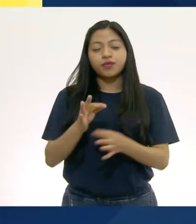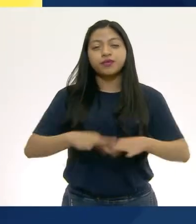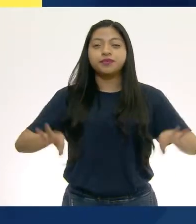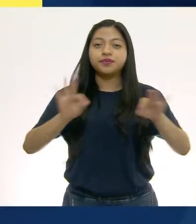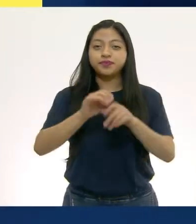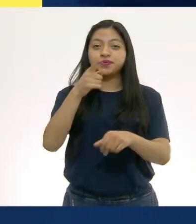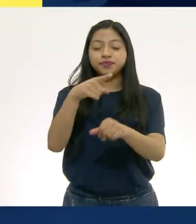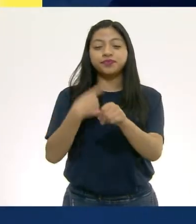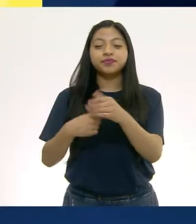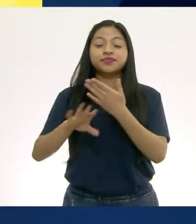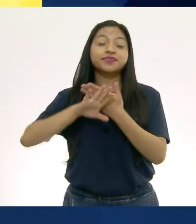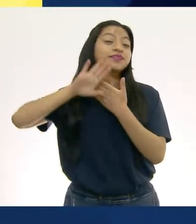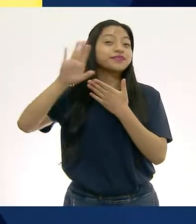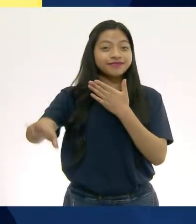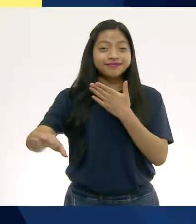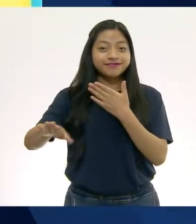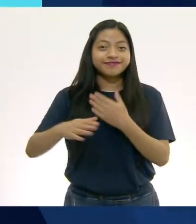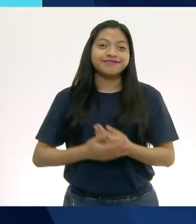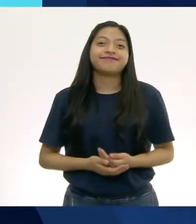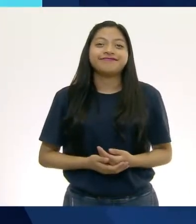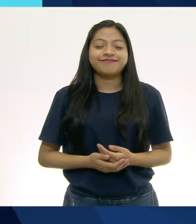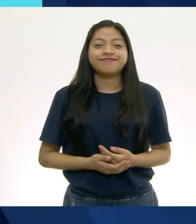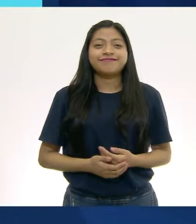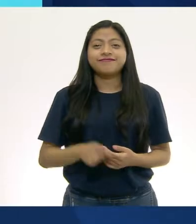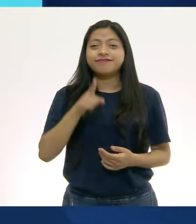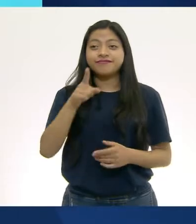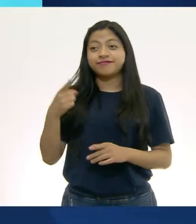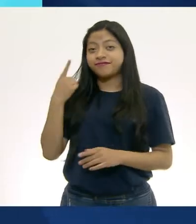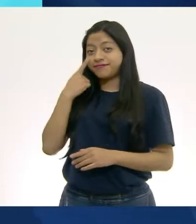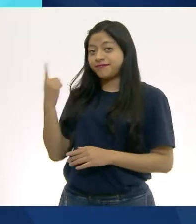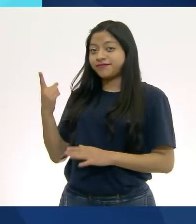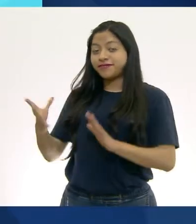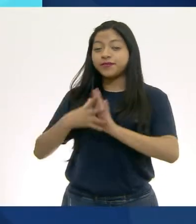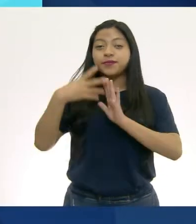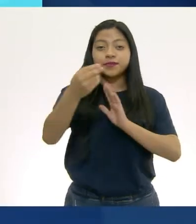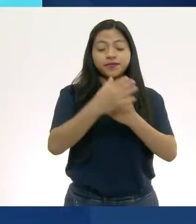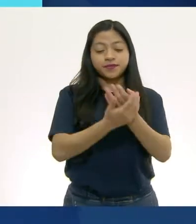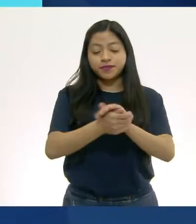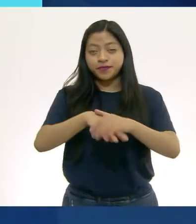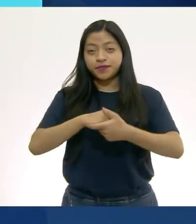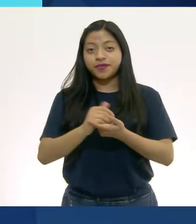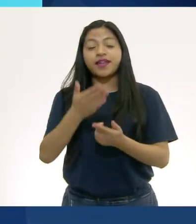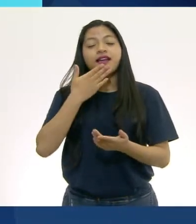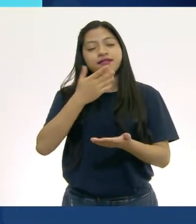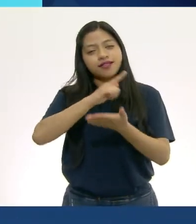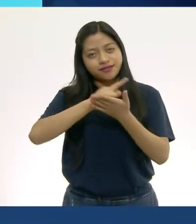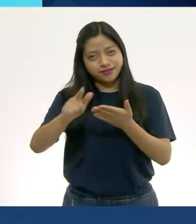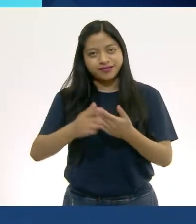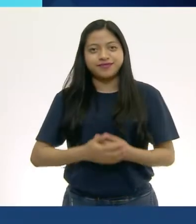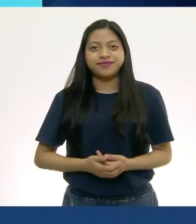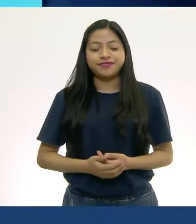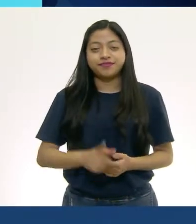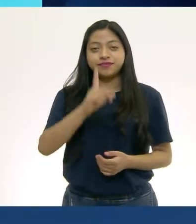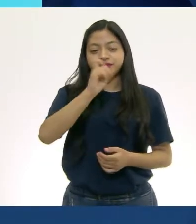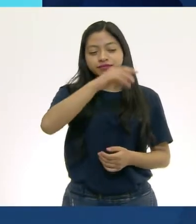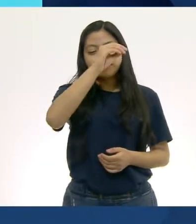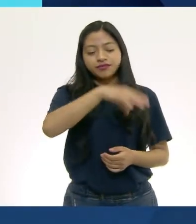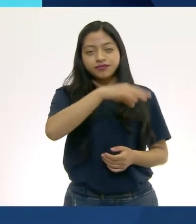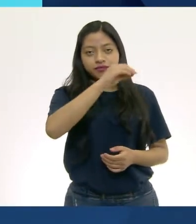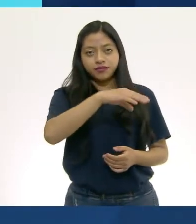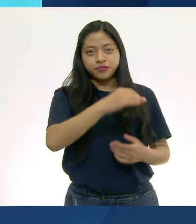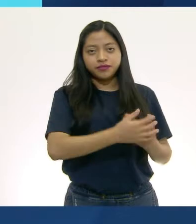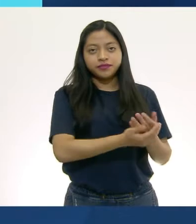importante para prevenir cualquier enfermedad. Sigue estos pasos para hacerlo correctamente. Moja tus